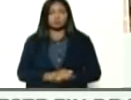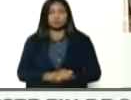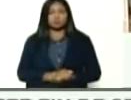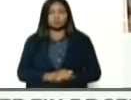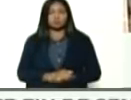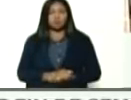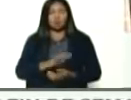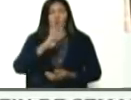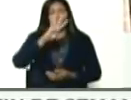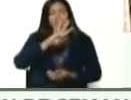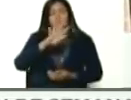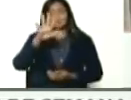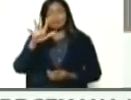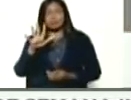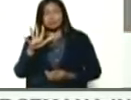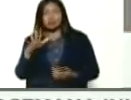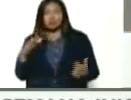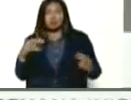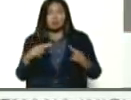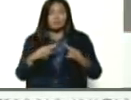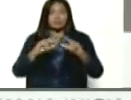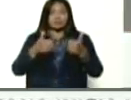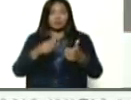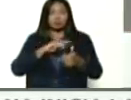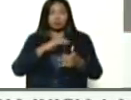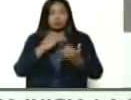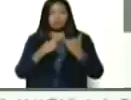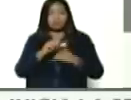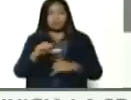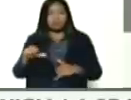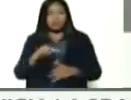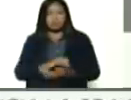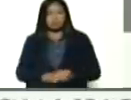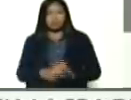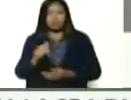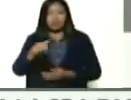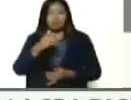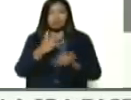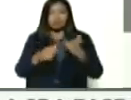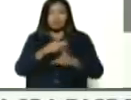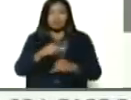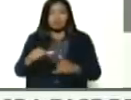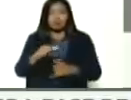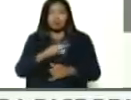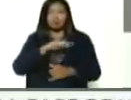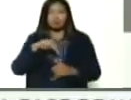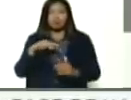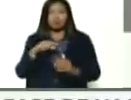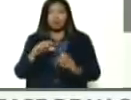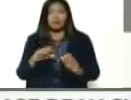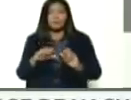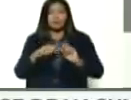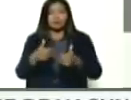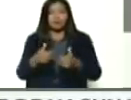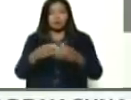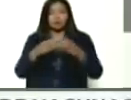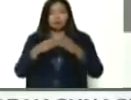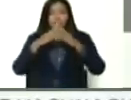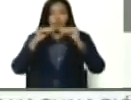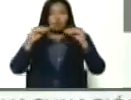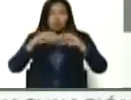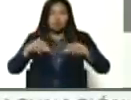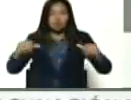45 con los que comenzamos este fin de semana este fin de semana estamos arrancando en todo el territorio